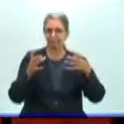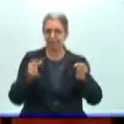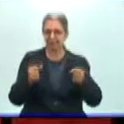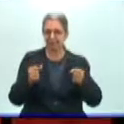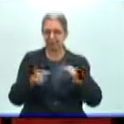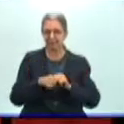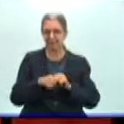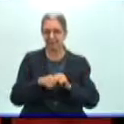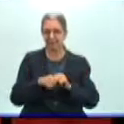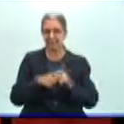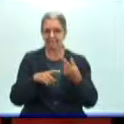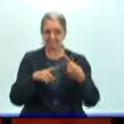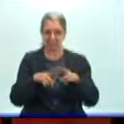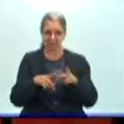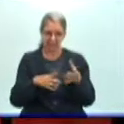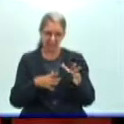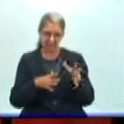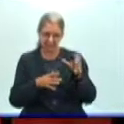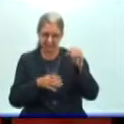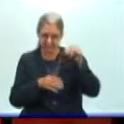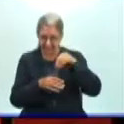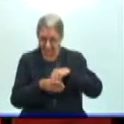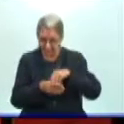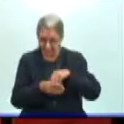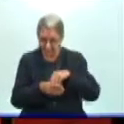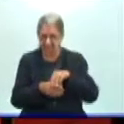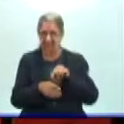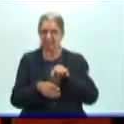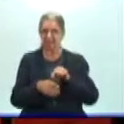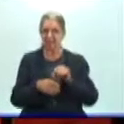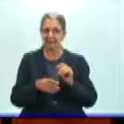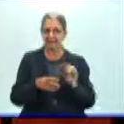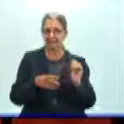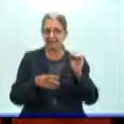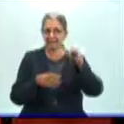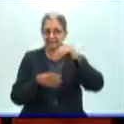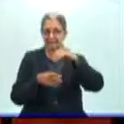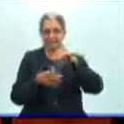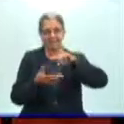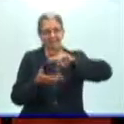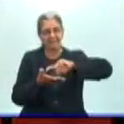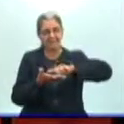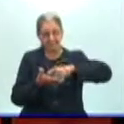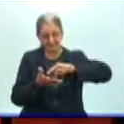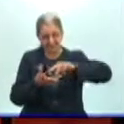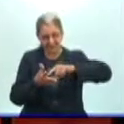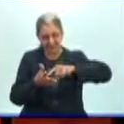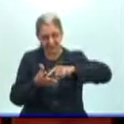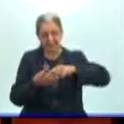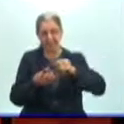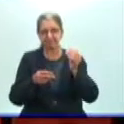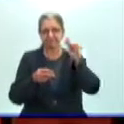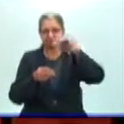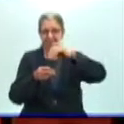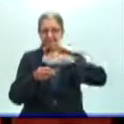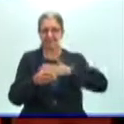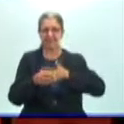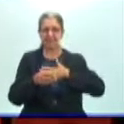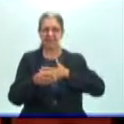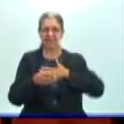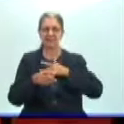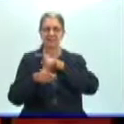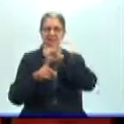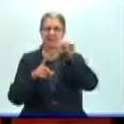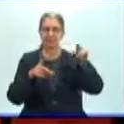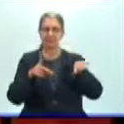en el caso del semi-inscrito, también el vértice pertenece a la circunferencia, pero un lado es